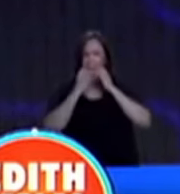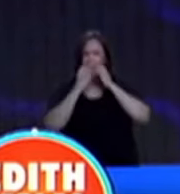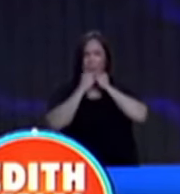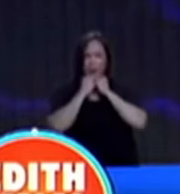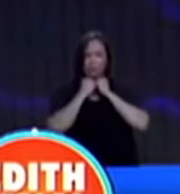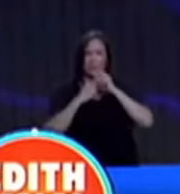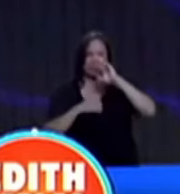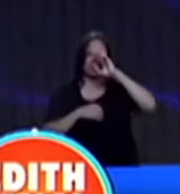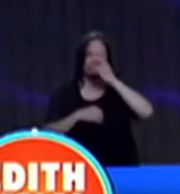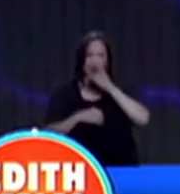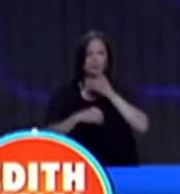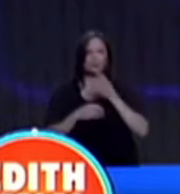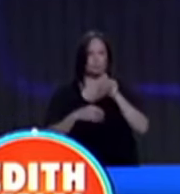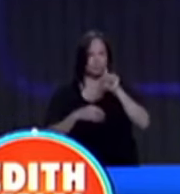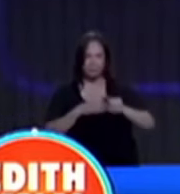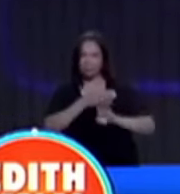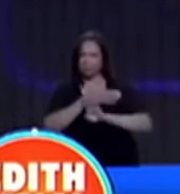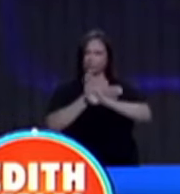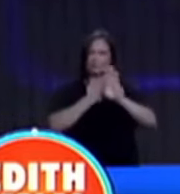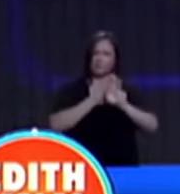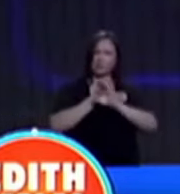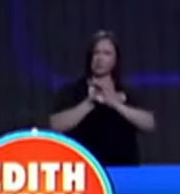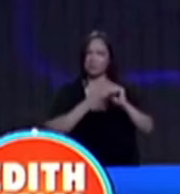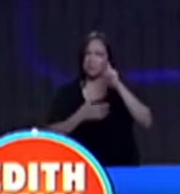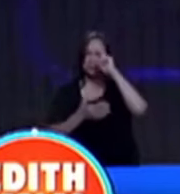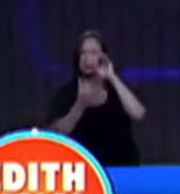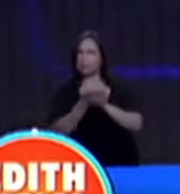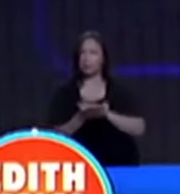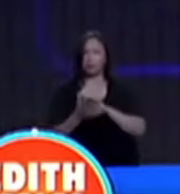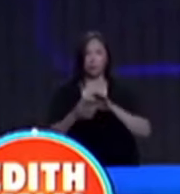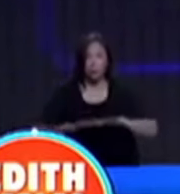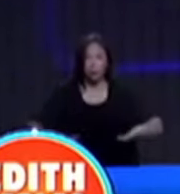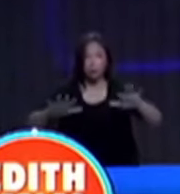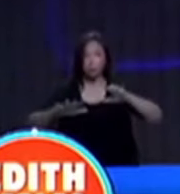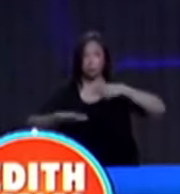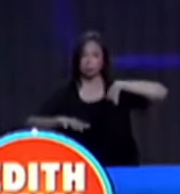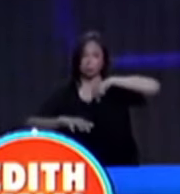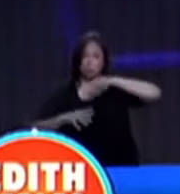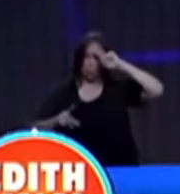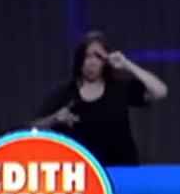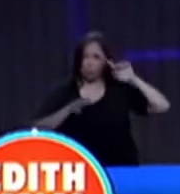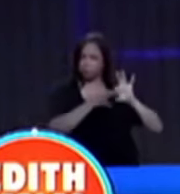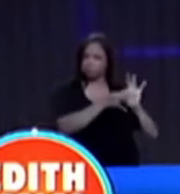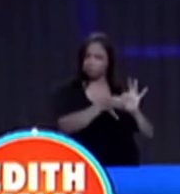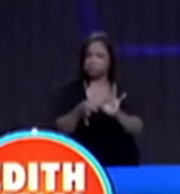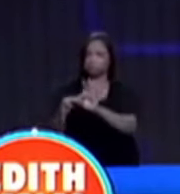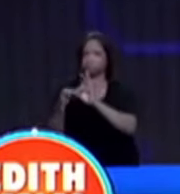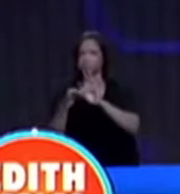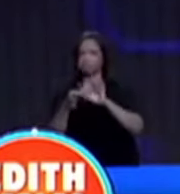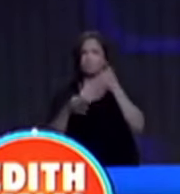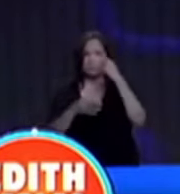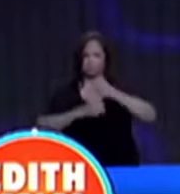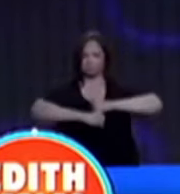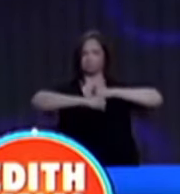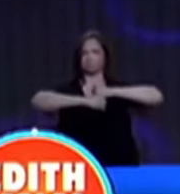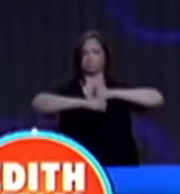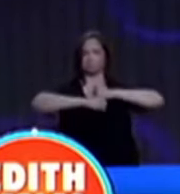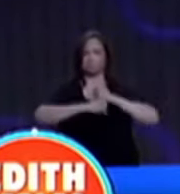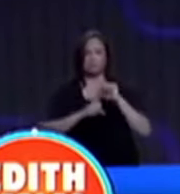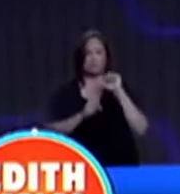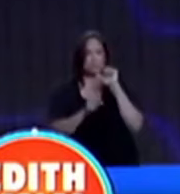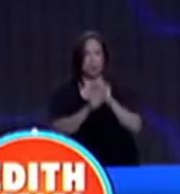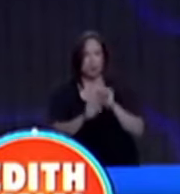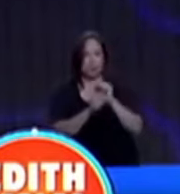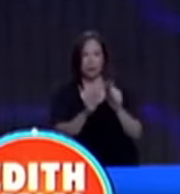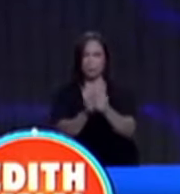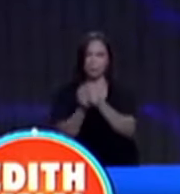integridad territorial de la República Dominicana. Creo que toda la nación tenemos que ponernos de acuerdo para que así sea y